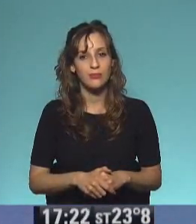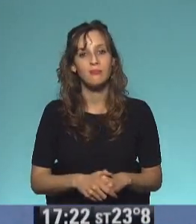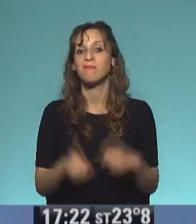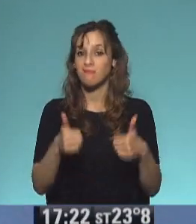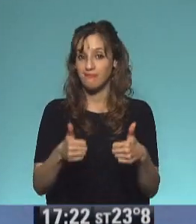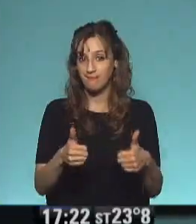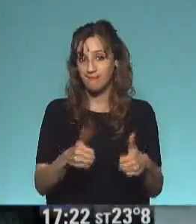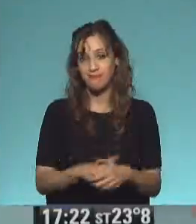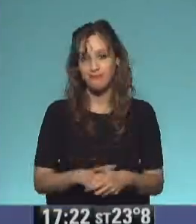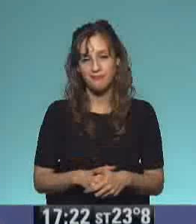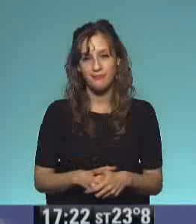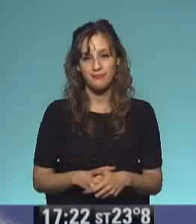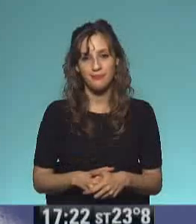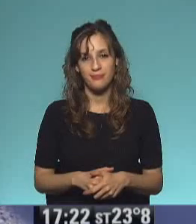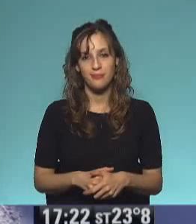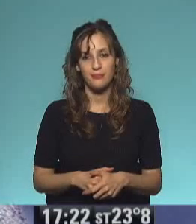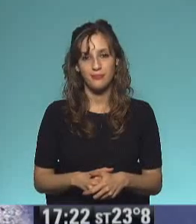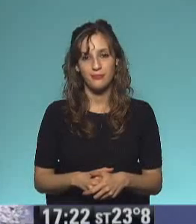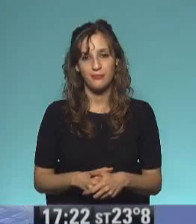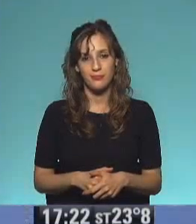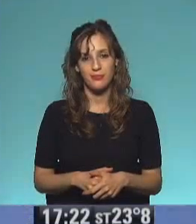¡Esa! Pam, pam, pam, pam.